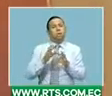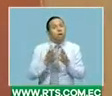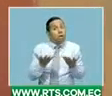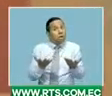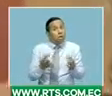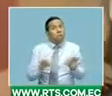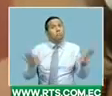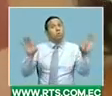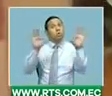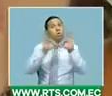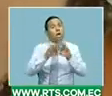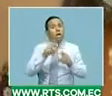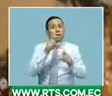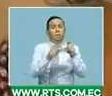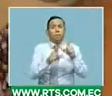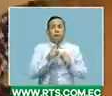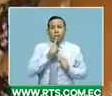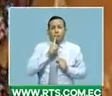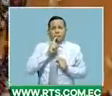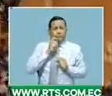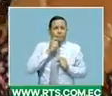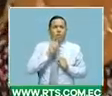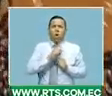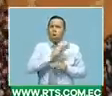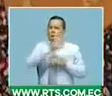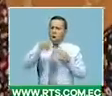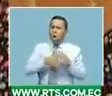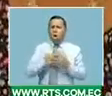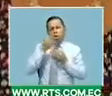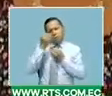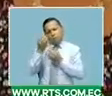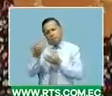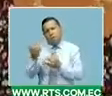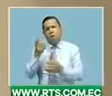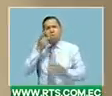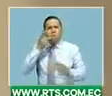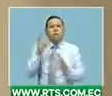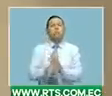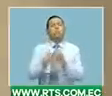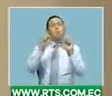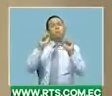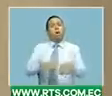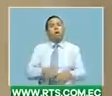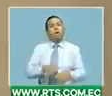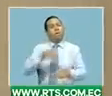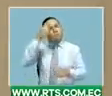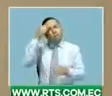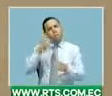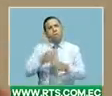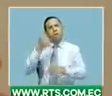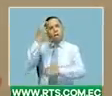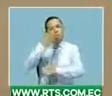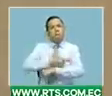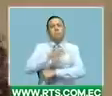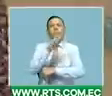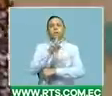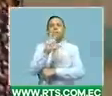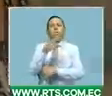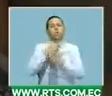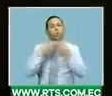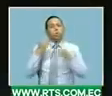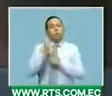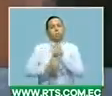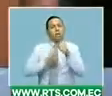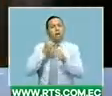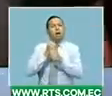de violencia. Es lo que se promulga sobre todo cada 25 de noviembre, Día Internacional de la Eliminación de la Violencia contra la Mujer.